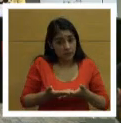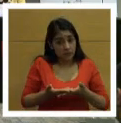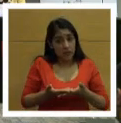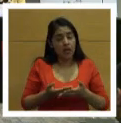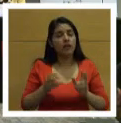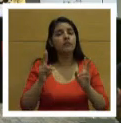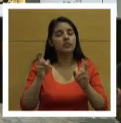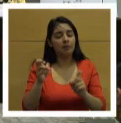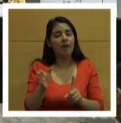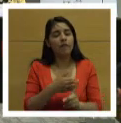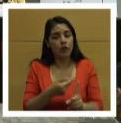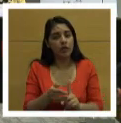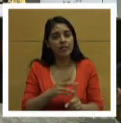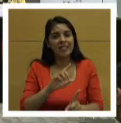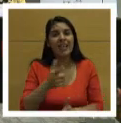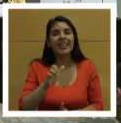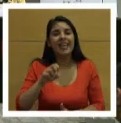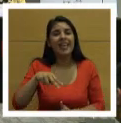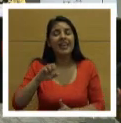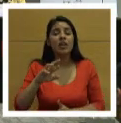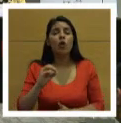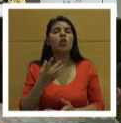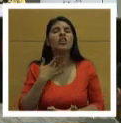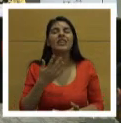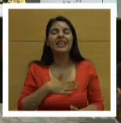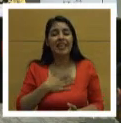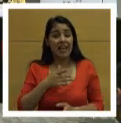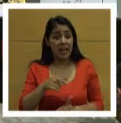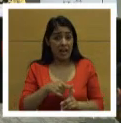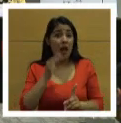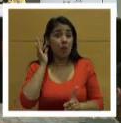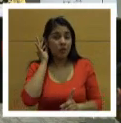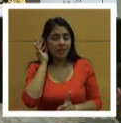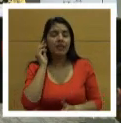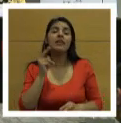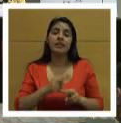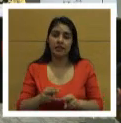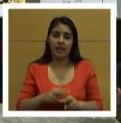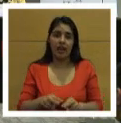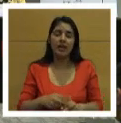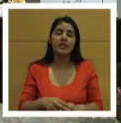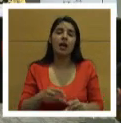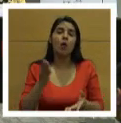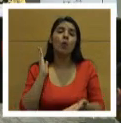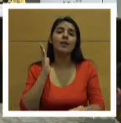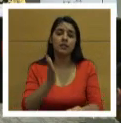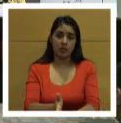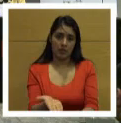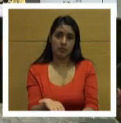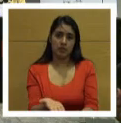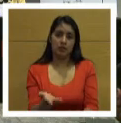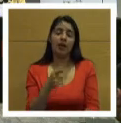género, finalmente lo que muchas de ellas quieren es que haya una sentencia, ¿ya?